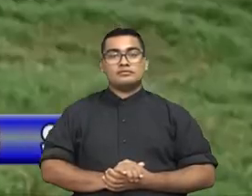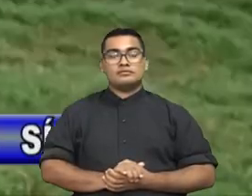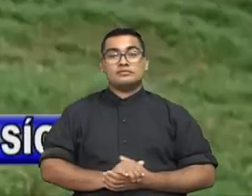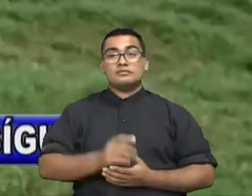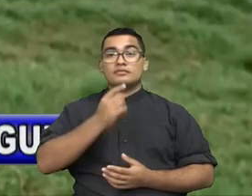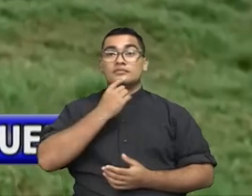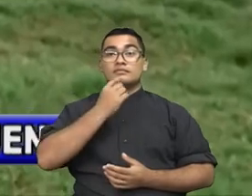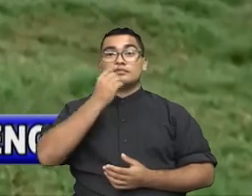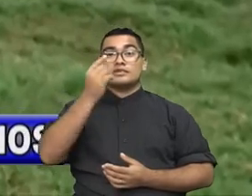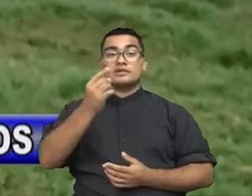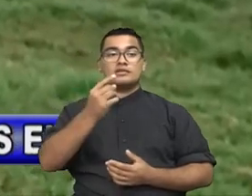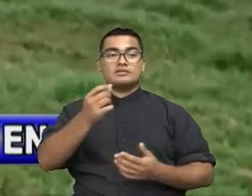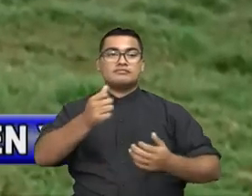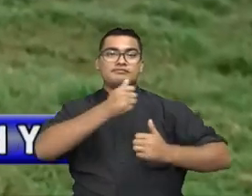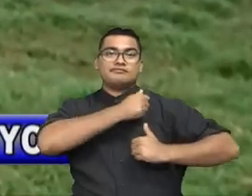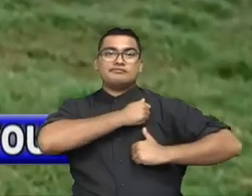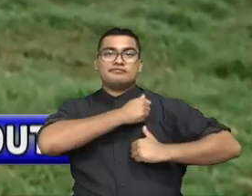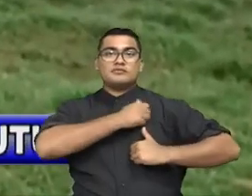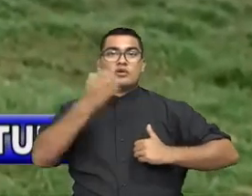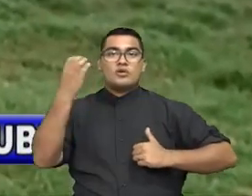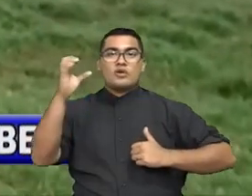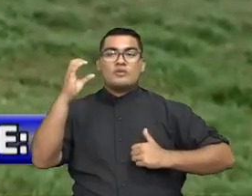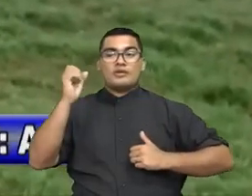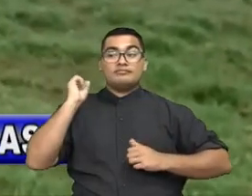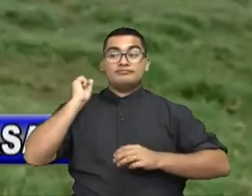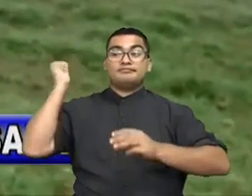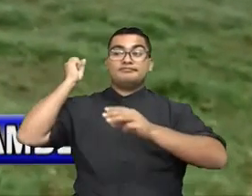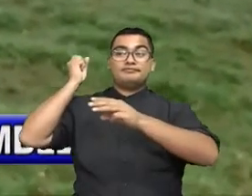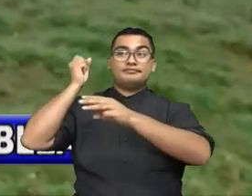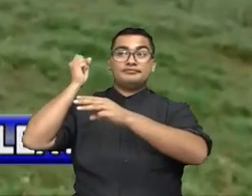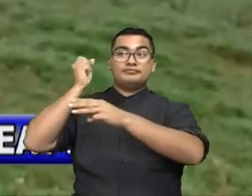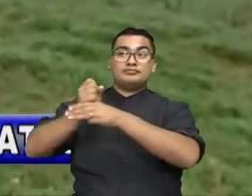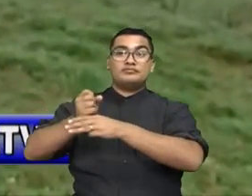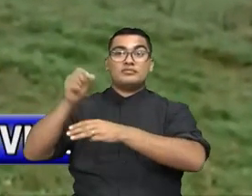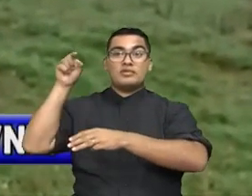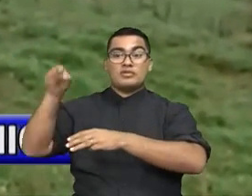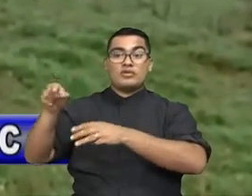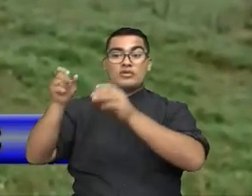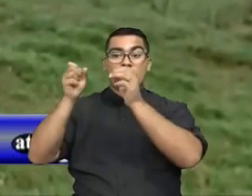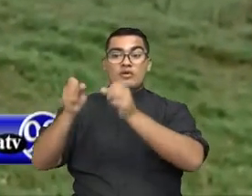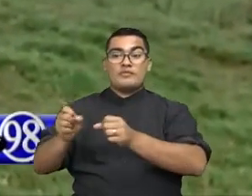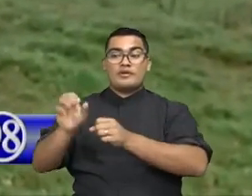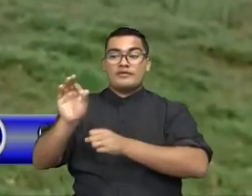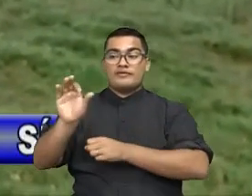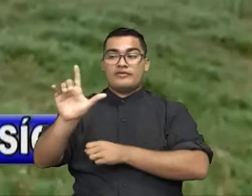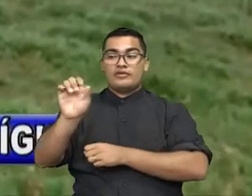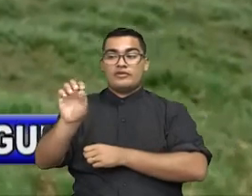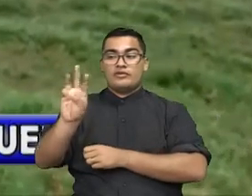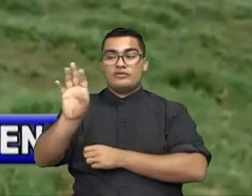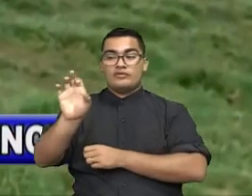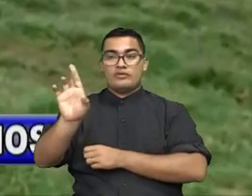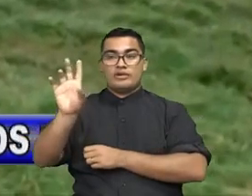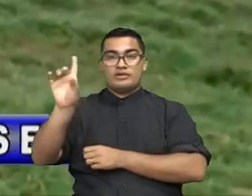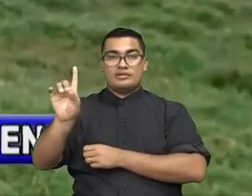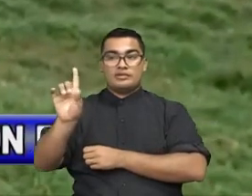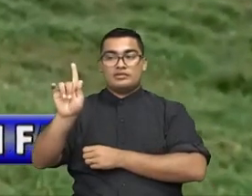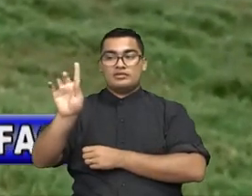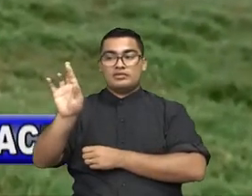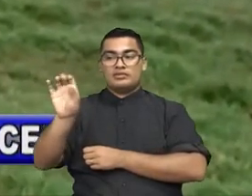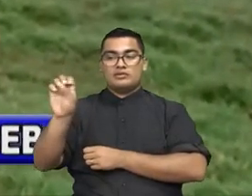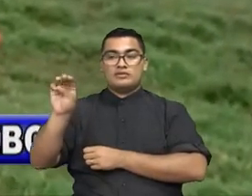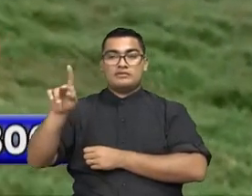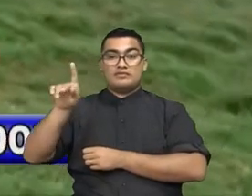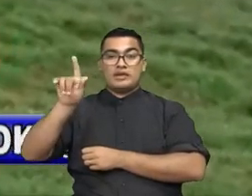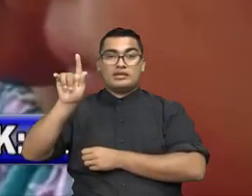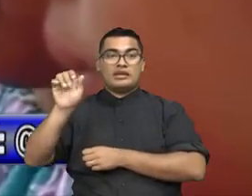Acusan a tropas del ejército colombiano de asesinar a activista defensor de derechos humanos, Flower Jair Trompeta, quien fue